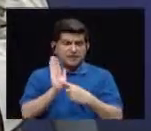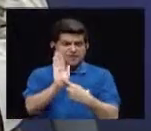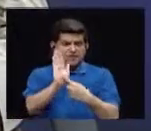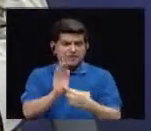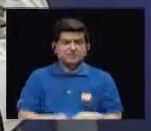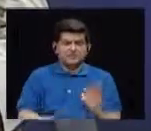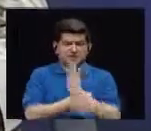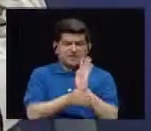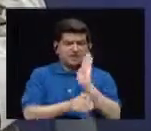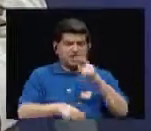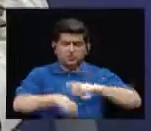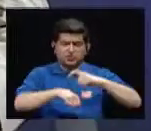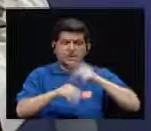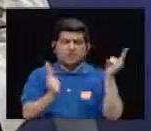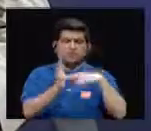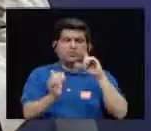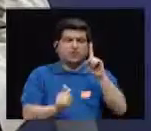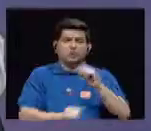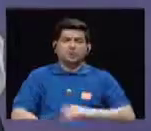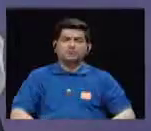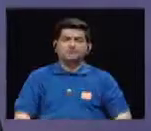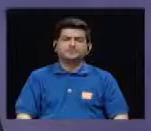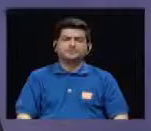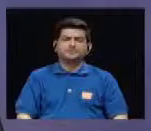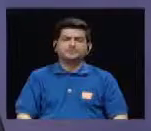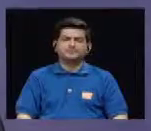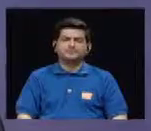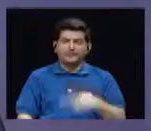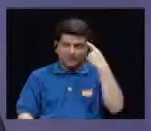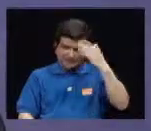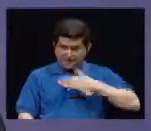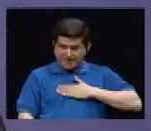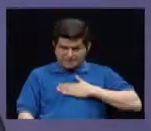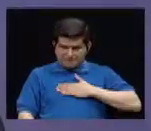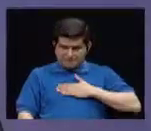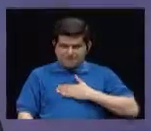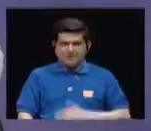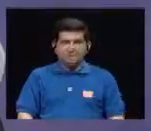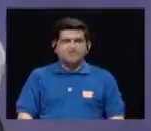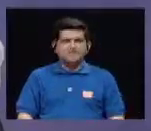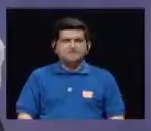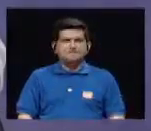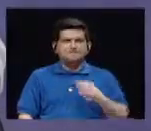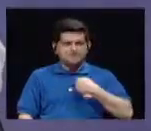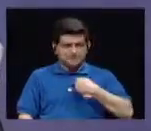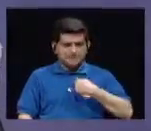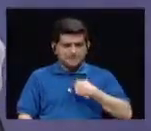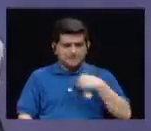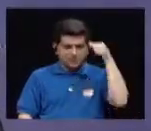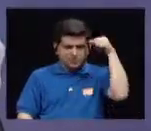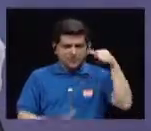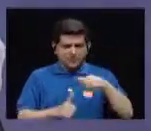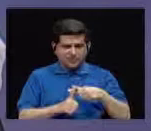corto en su momento, en el 2001? Bueno, para mí realmente, vamos a ver, yo estuve